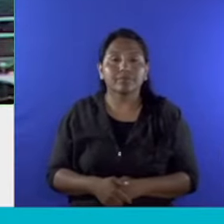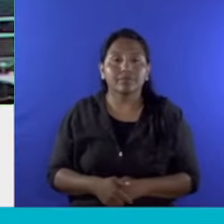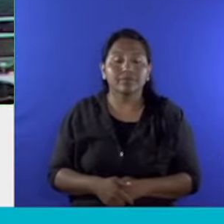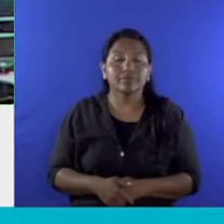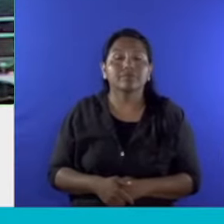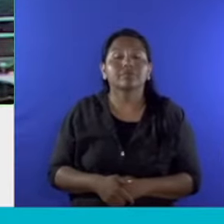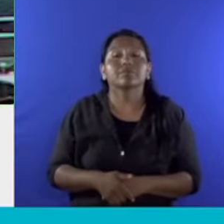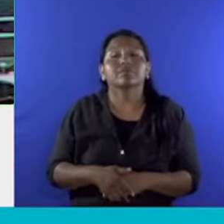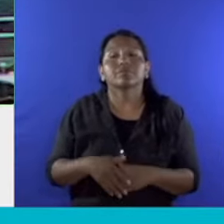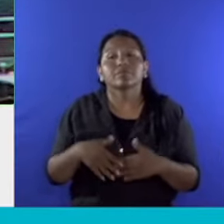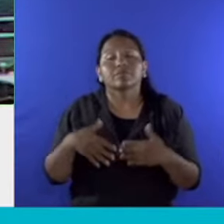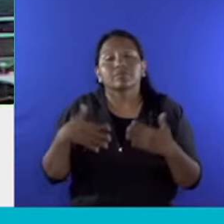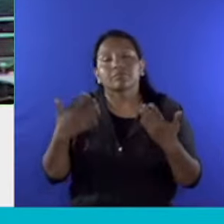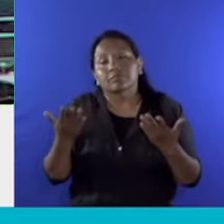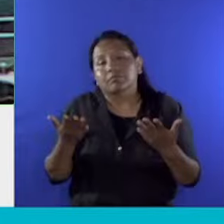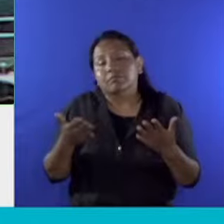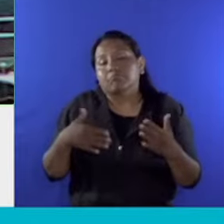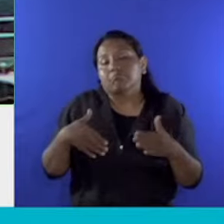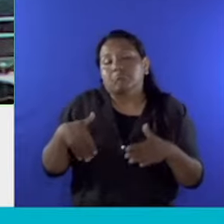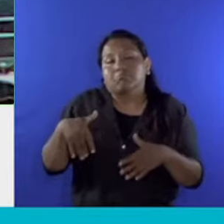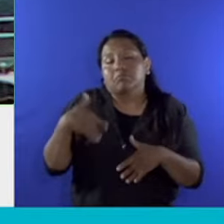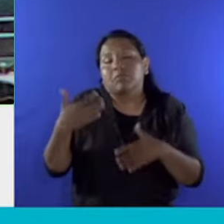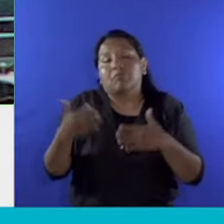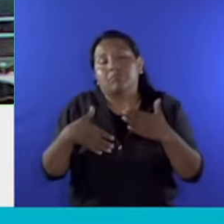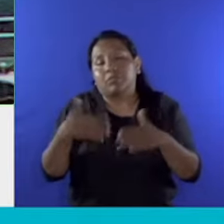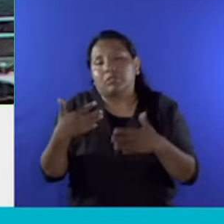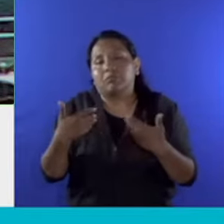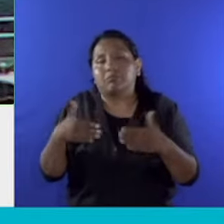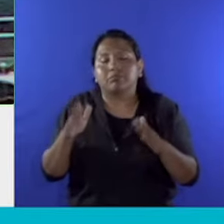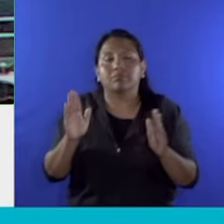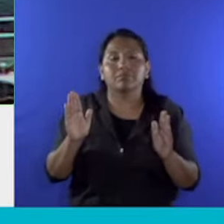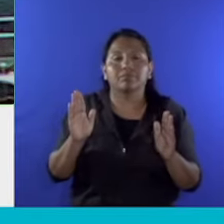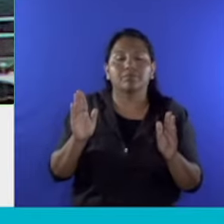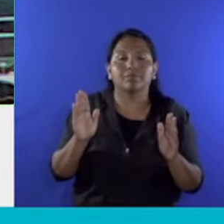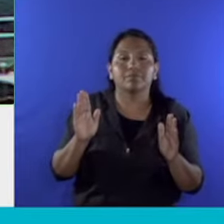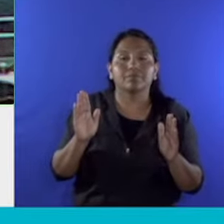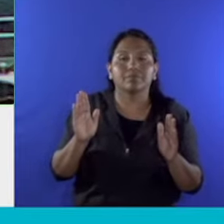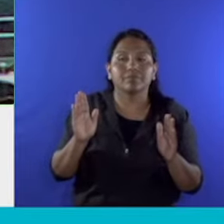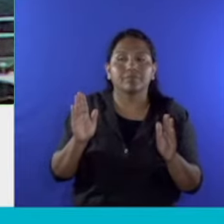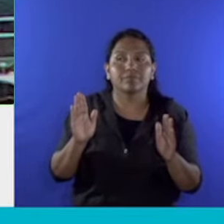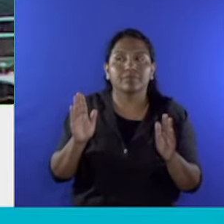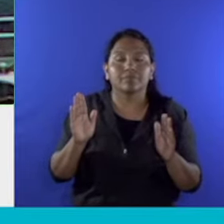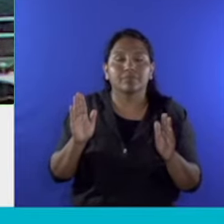De todas maneras podría ser un rara avis, ¿no? Porque podría ser que